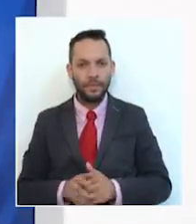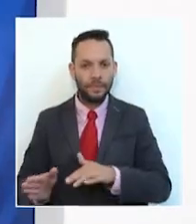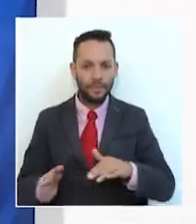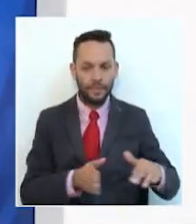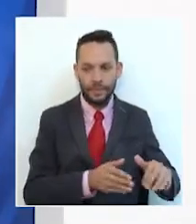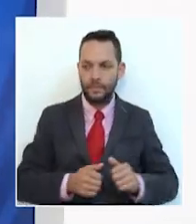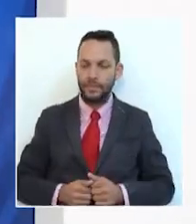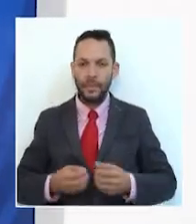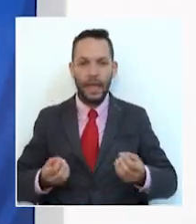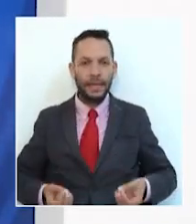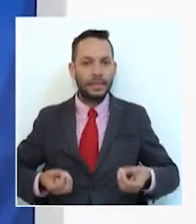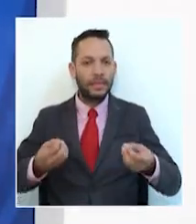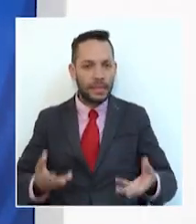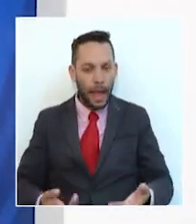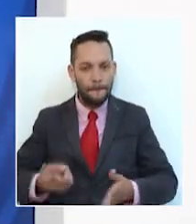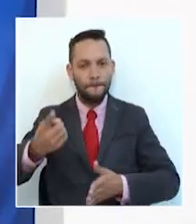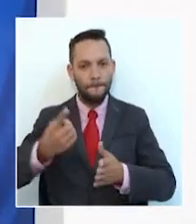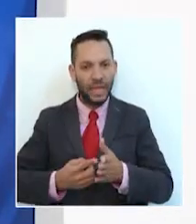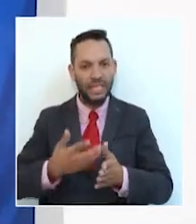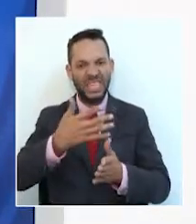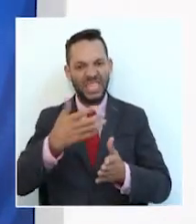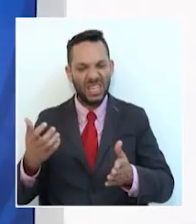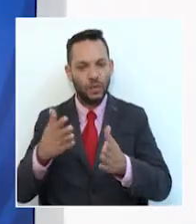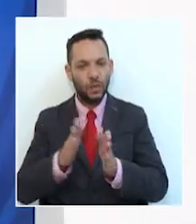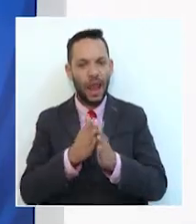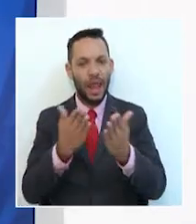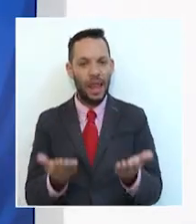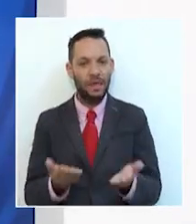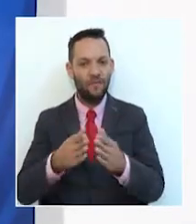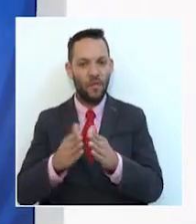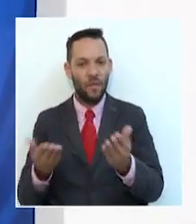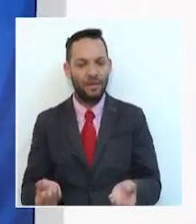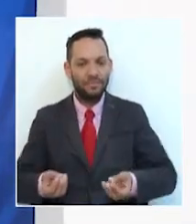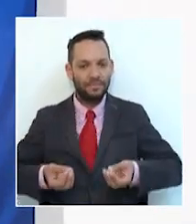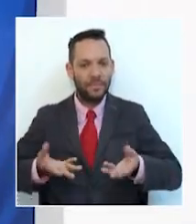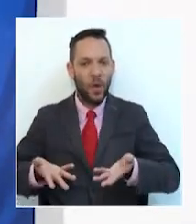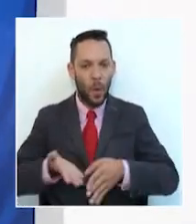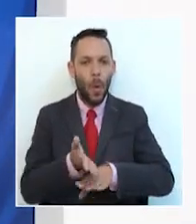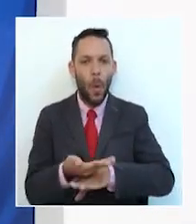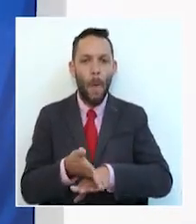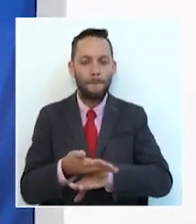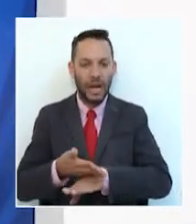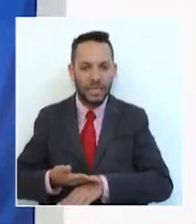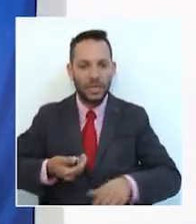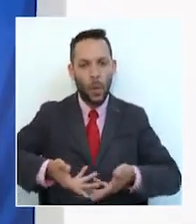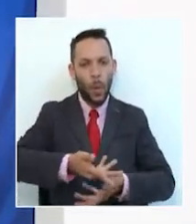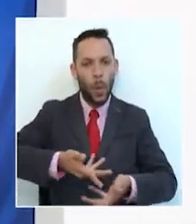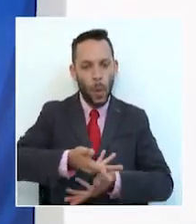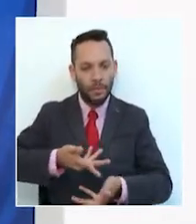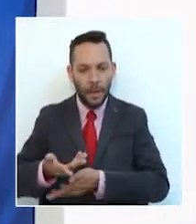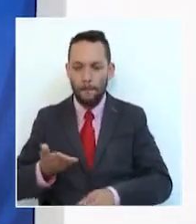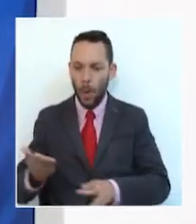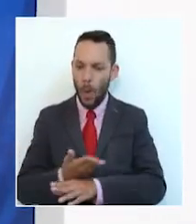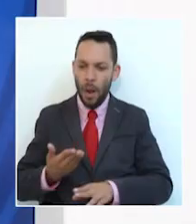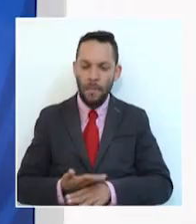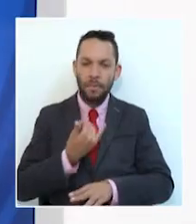Con la entrega de 1.500 ejemplares de un libro con herramientas para el mejoramiento de la convivencia, Risaralda la apuesta al erradicar problemáticas